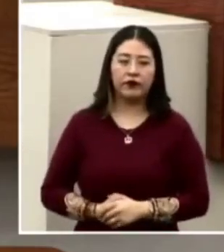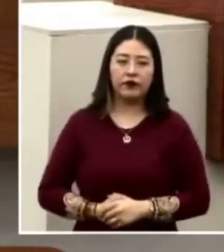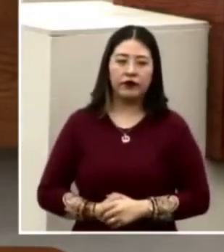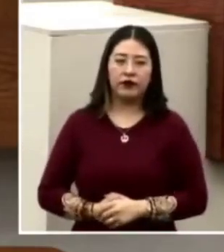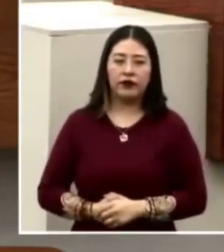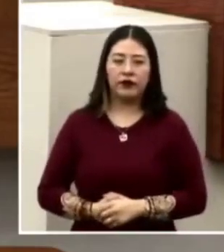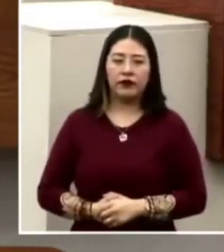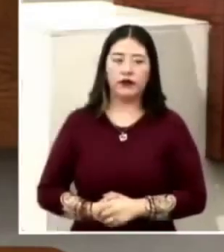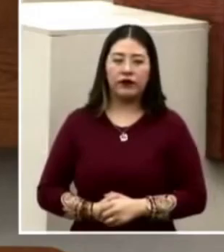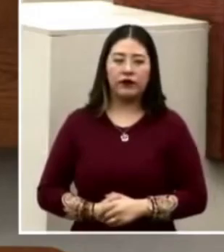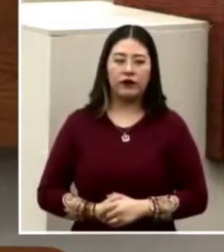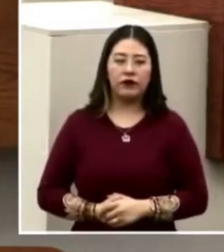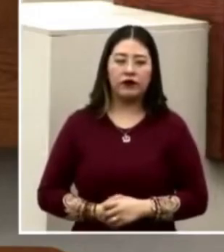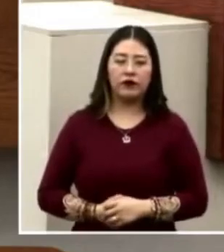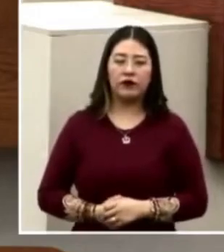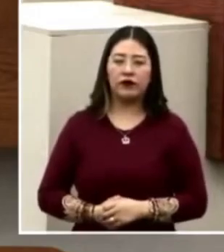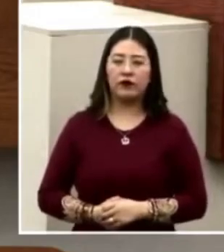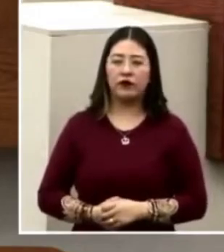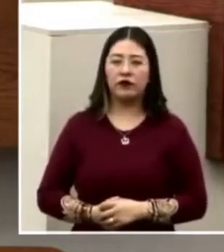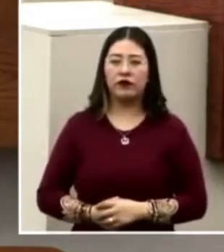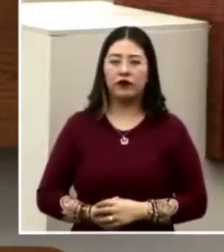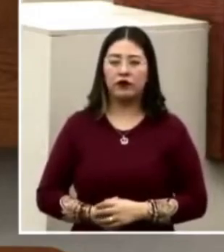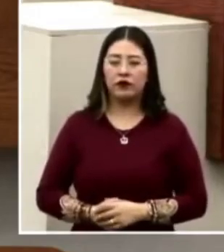Tan era etéreo